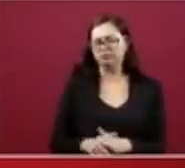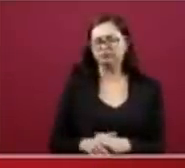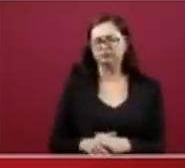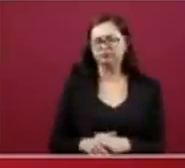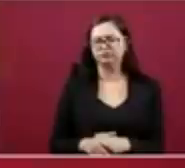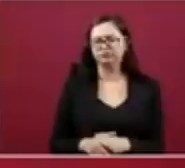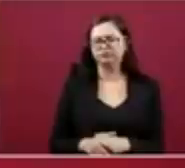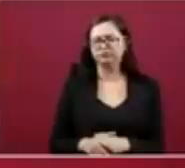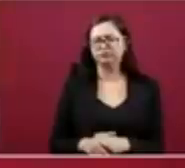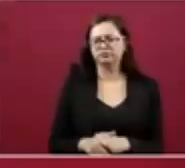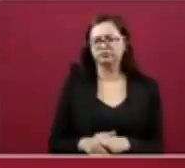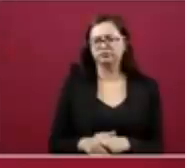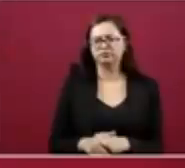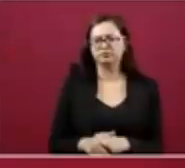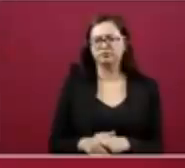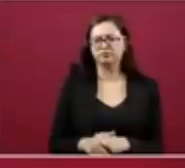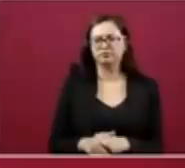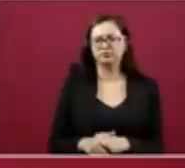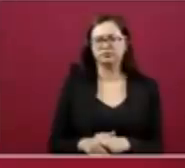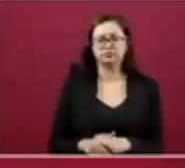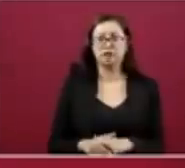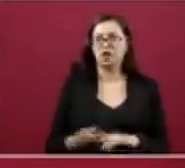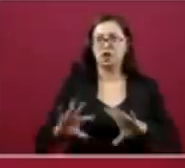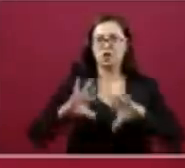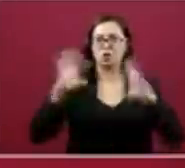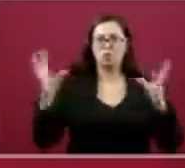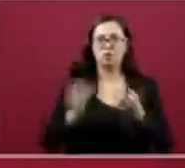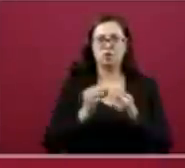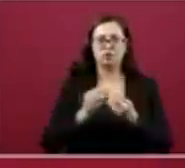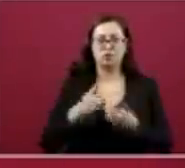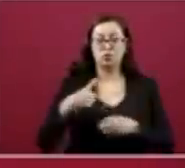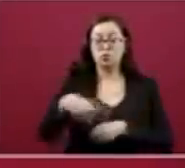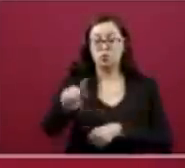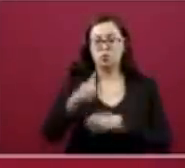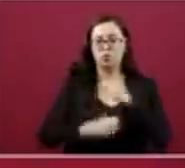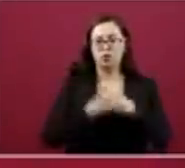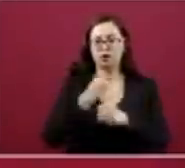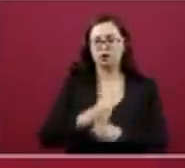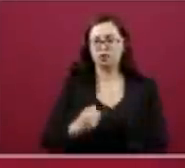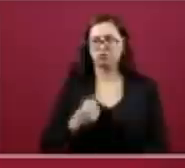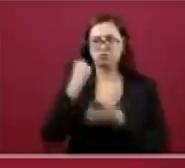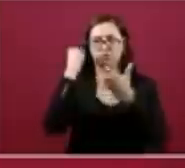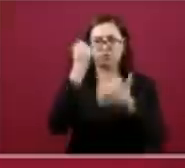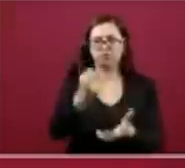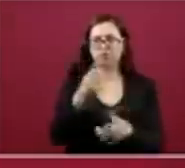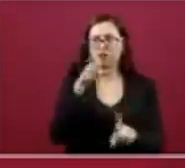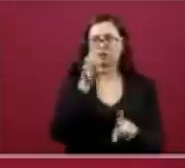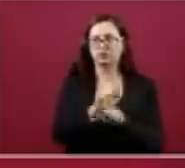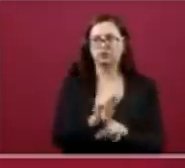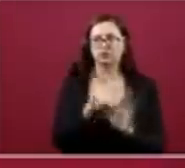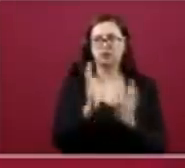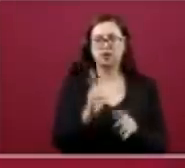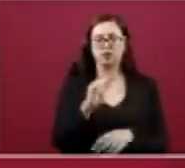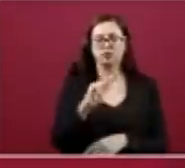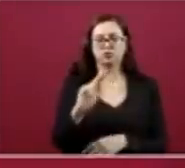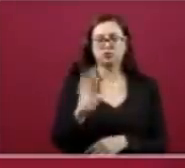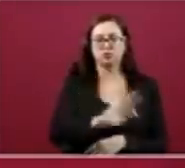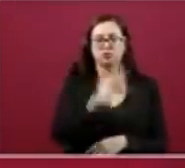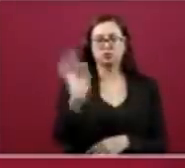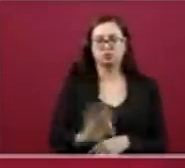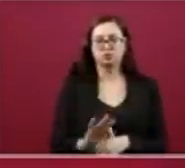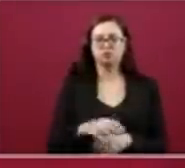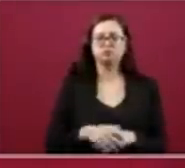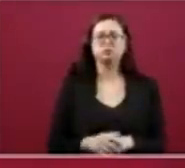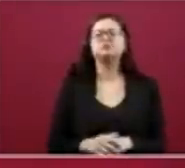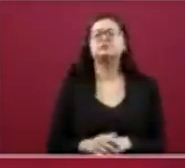de toda la inversión de este año. Entonces, puede ser que haya demoras